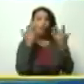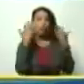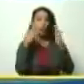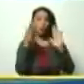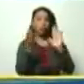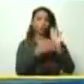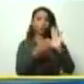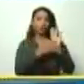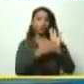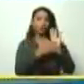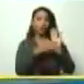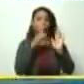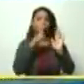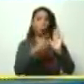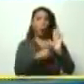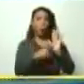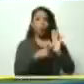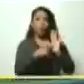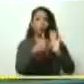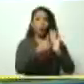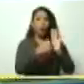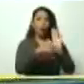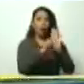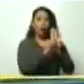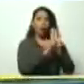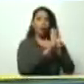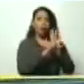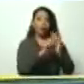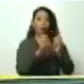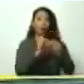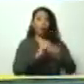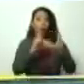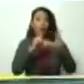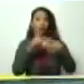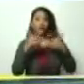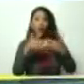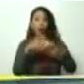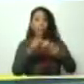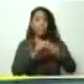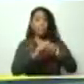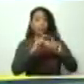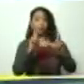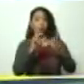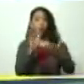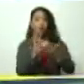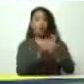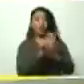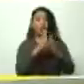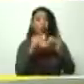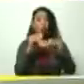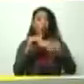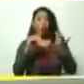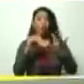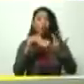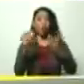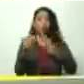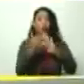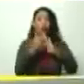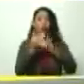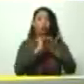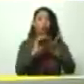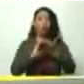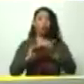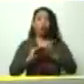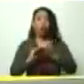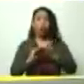tiene un gran impacto y tu pregunta ¿qué impacto tendría el levantamiento de todas las sanciones? la recuperación